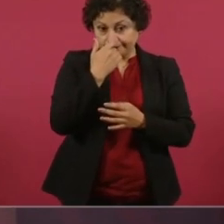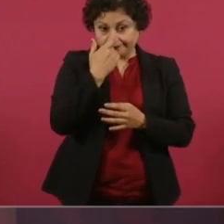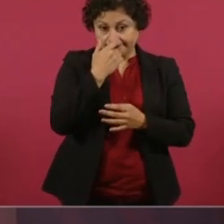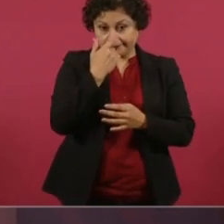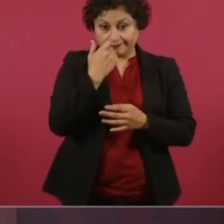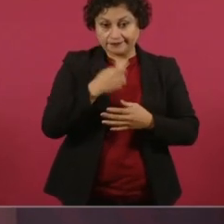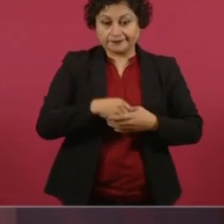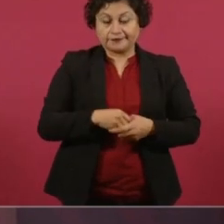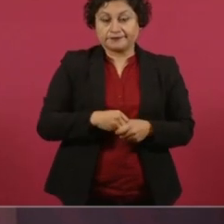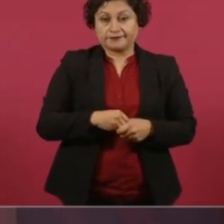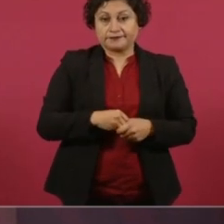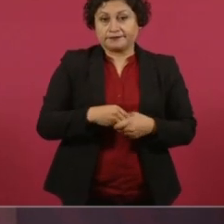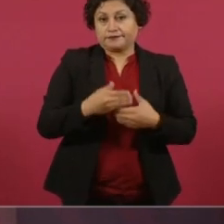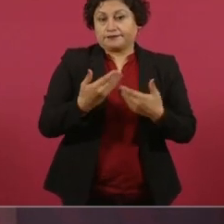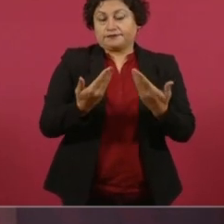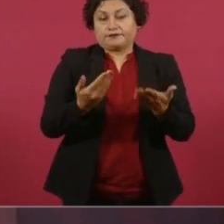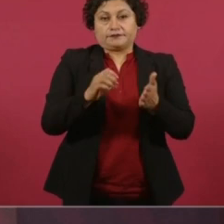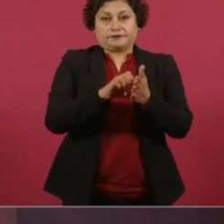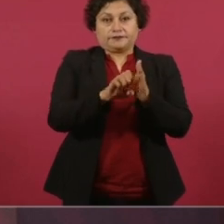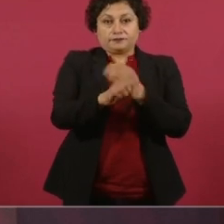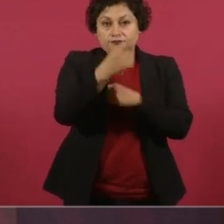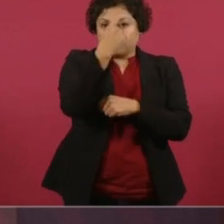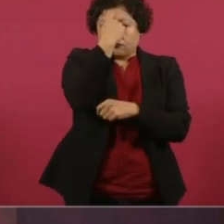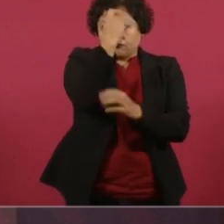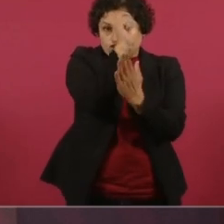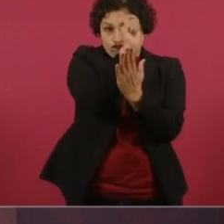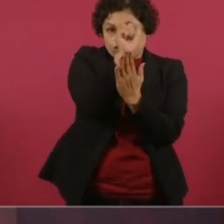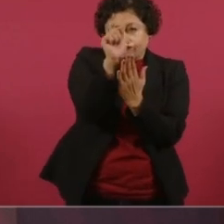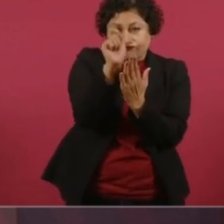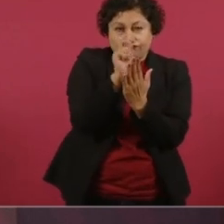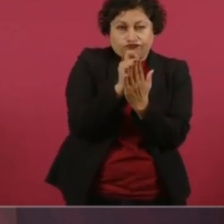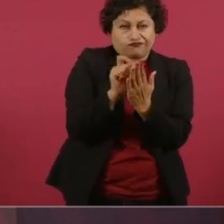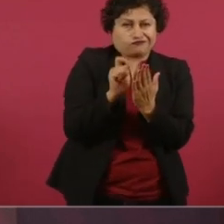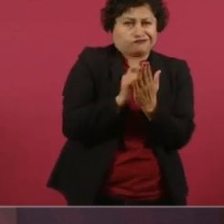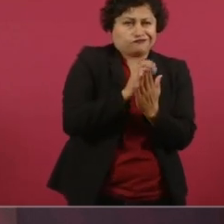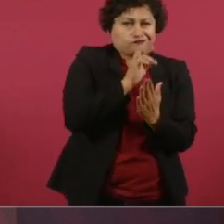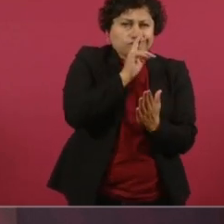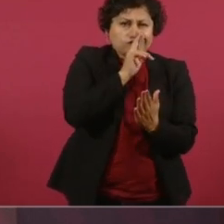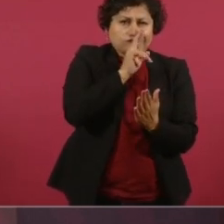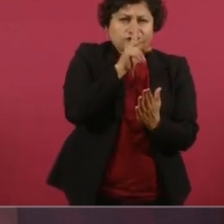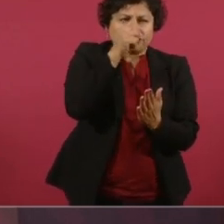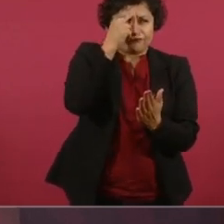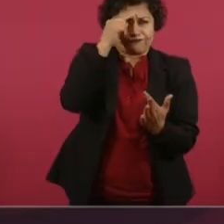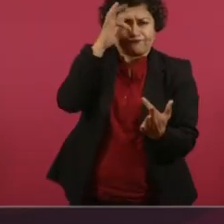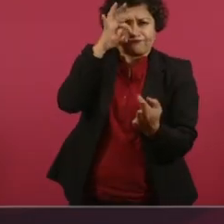un escritor brillante y consecuente, ¿no?,